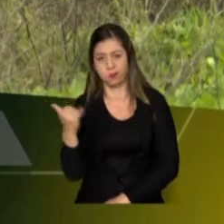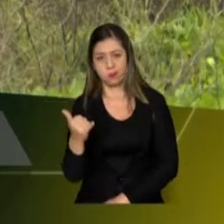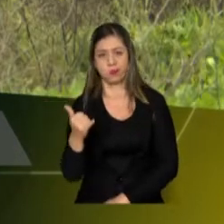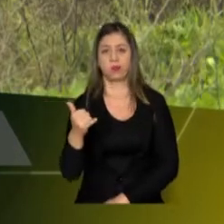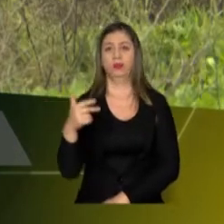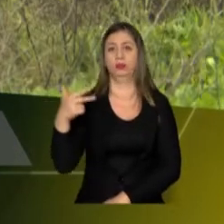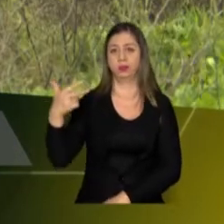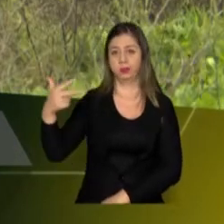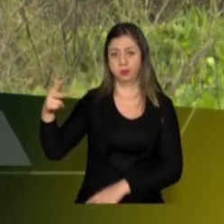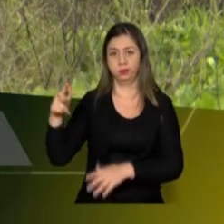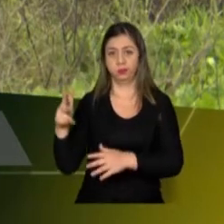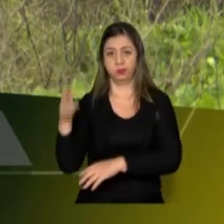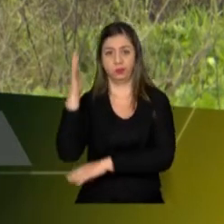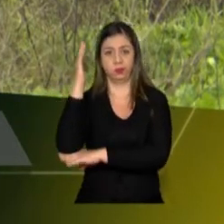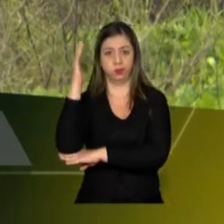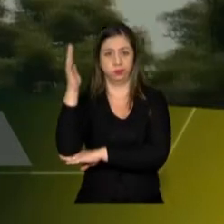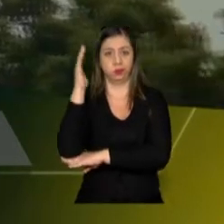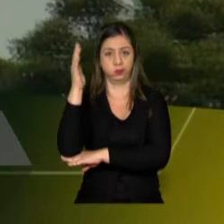grabando